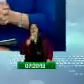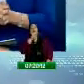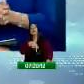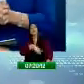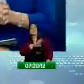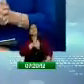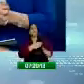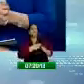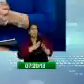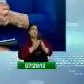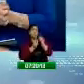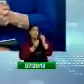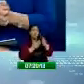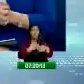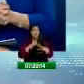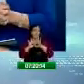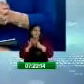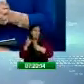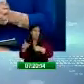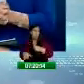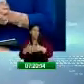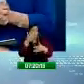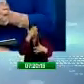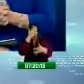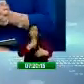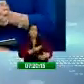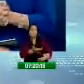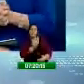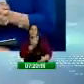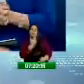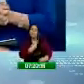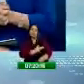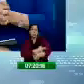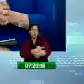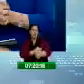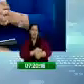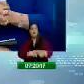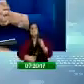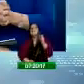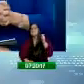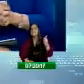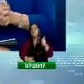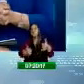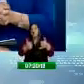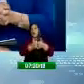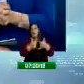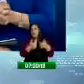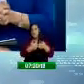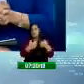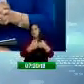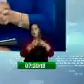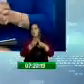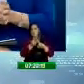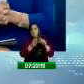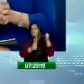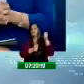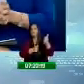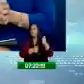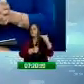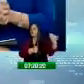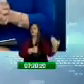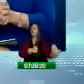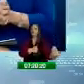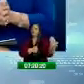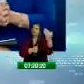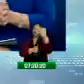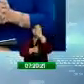que requiera hacerse la prueba, para de esta manera nosotros no exponer al resto de nuestros usuarios que van por demanda